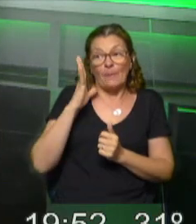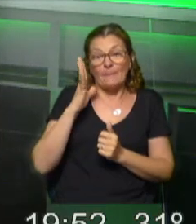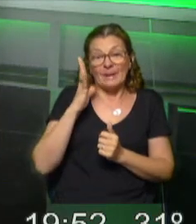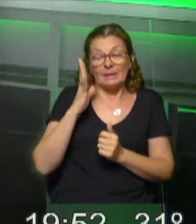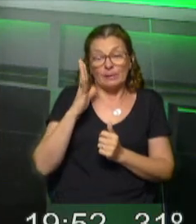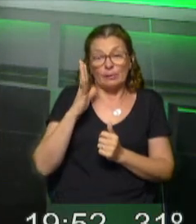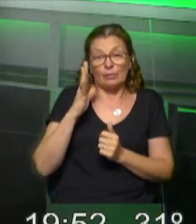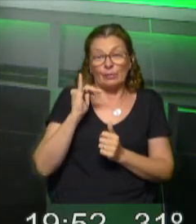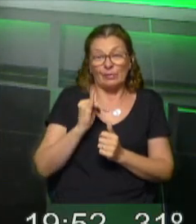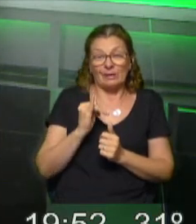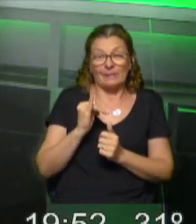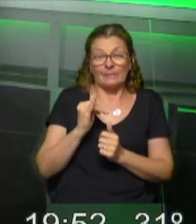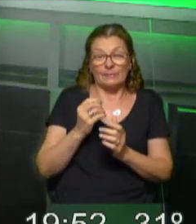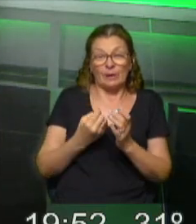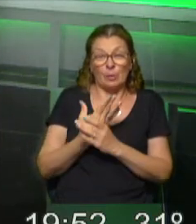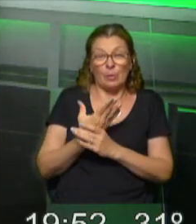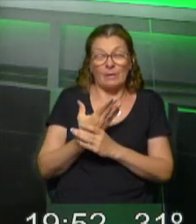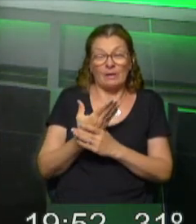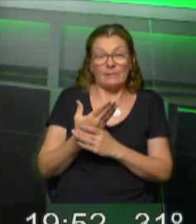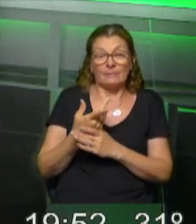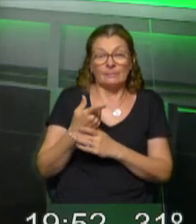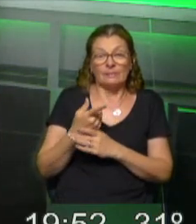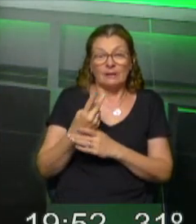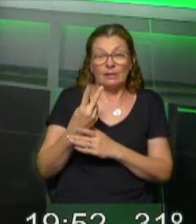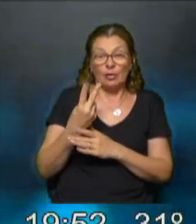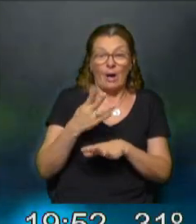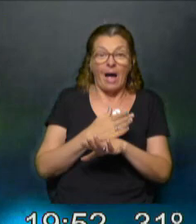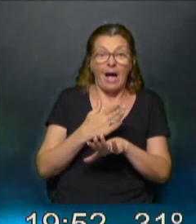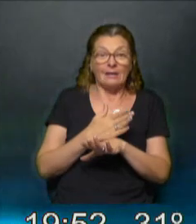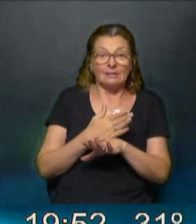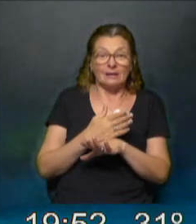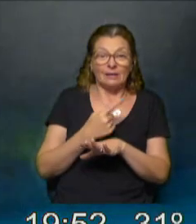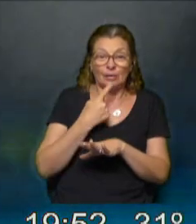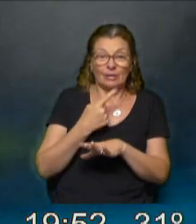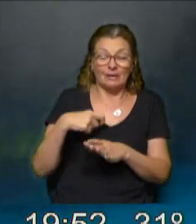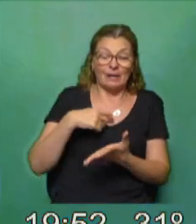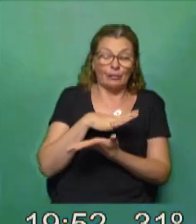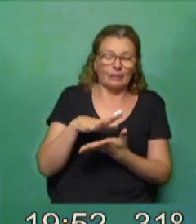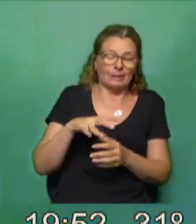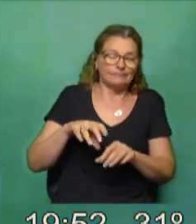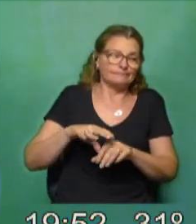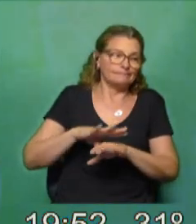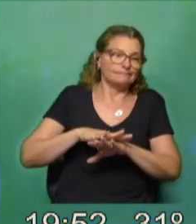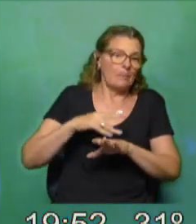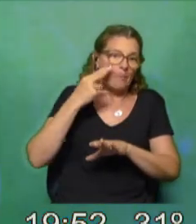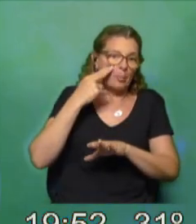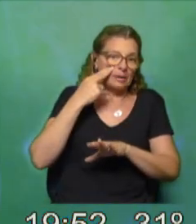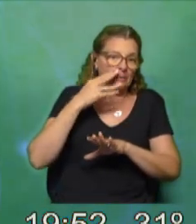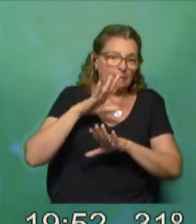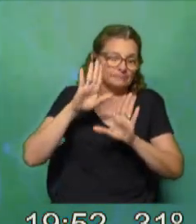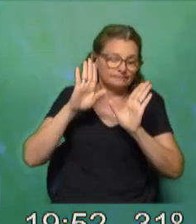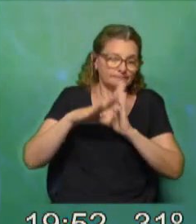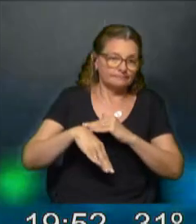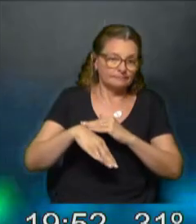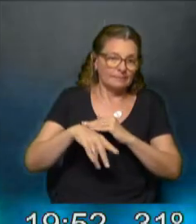efectivamente se incurra en una nueva hiperinflación acá tenemos dos antecedentes y eso destruye una sociedad naturalmente es suest porque eso afecta el